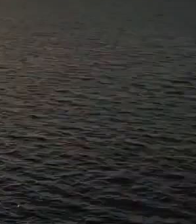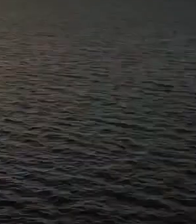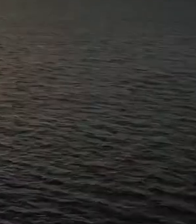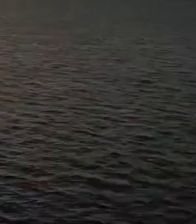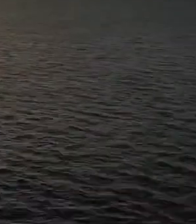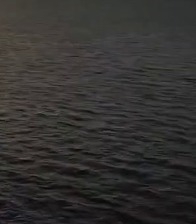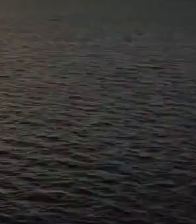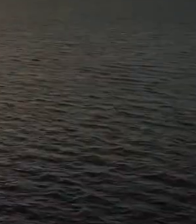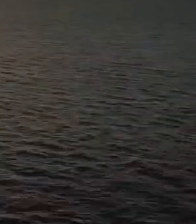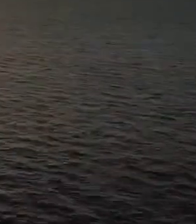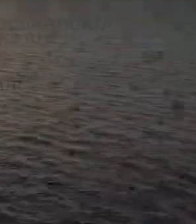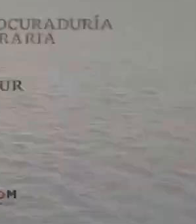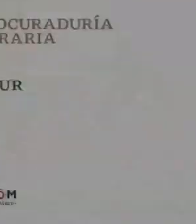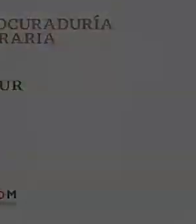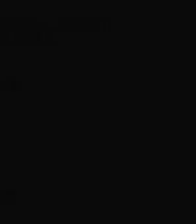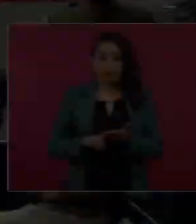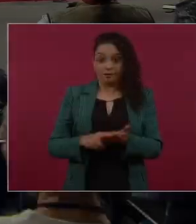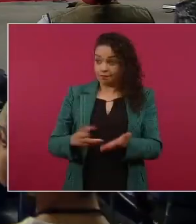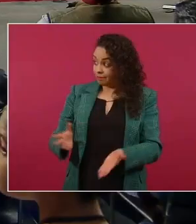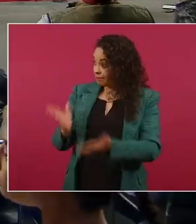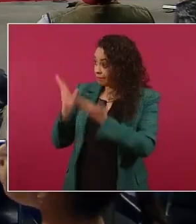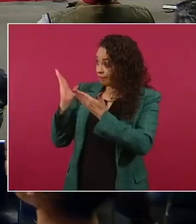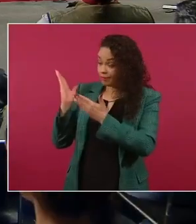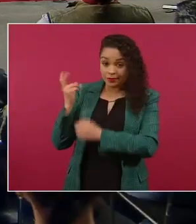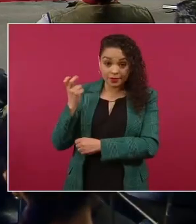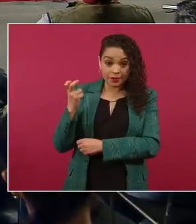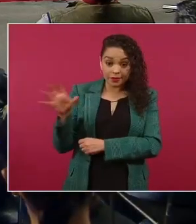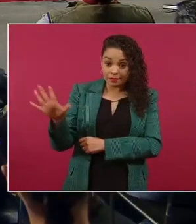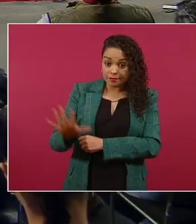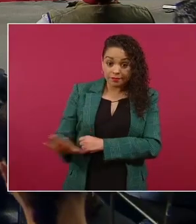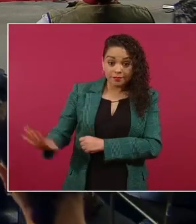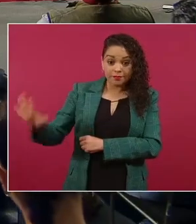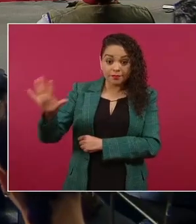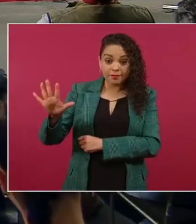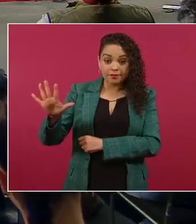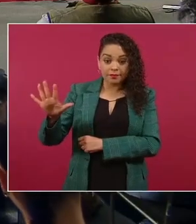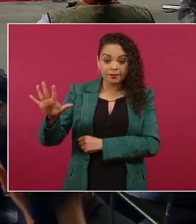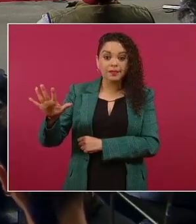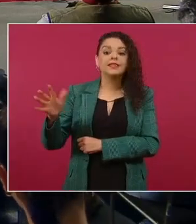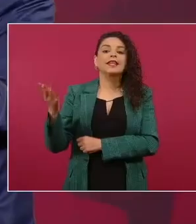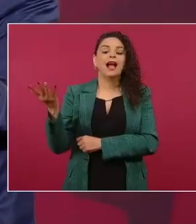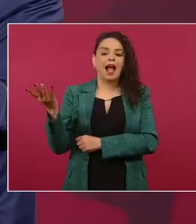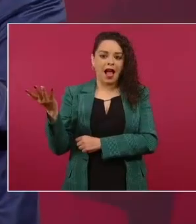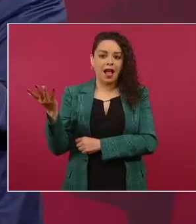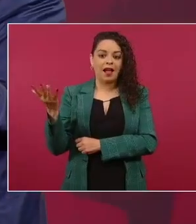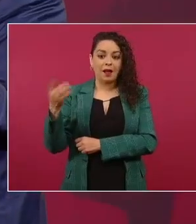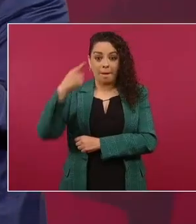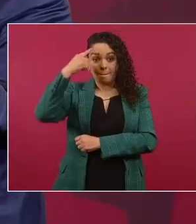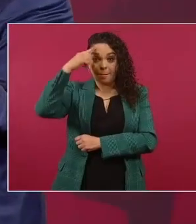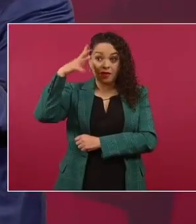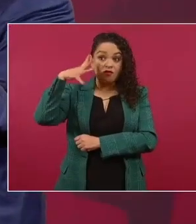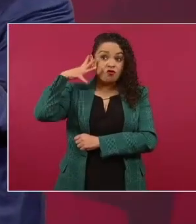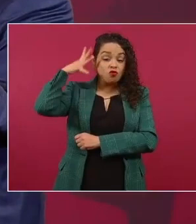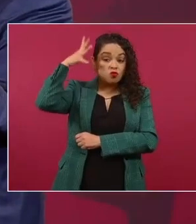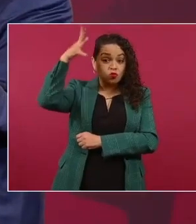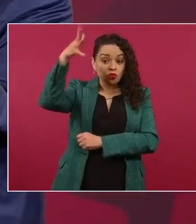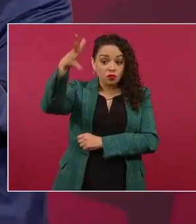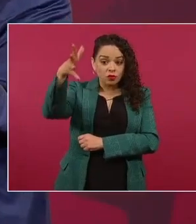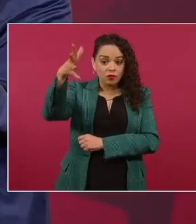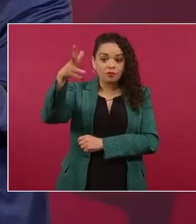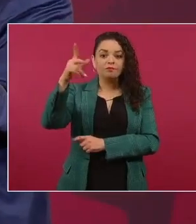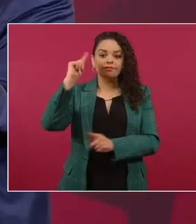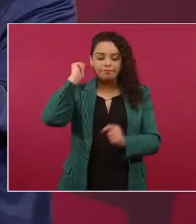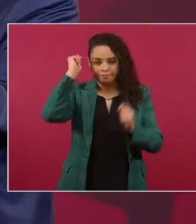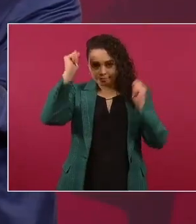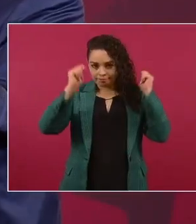diciembre de 2023. El turismo se ha llamado en el futuro hacer la